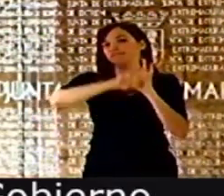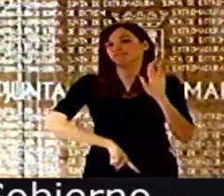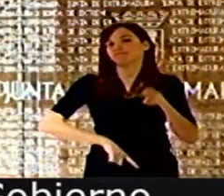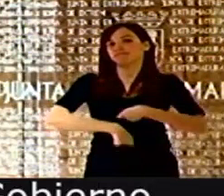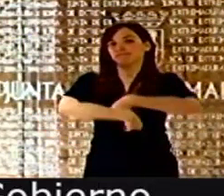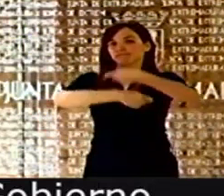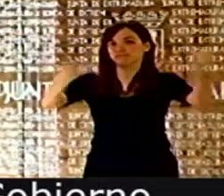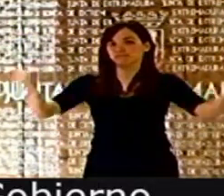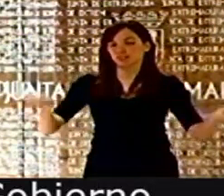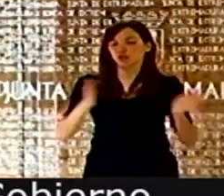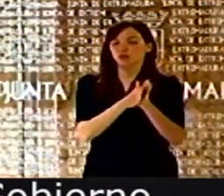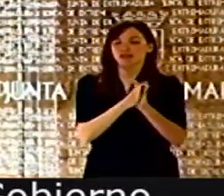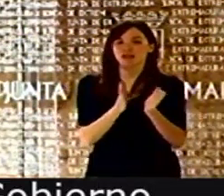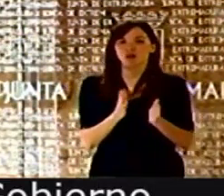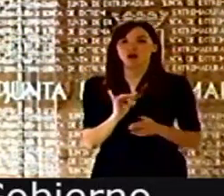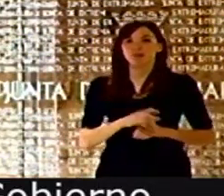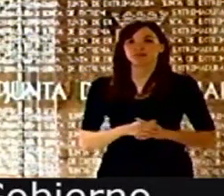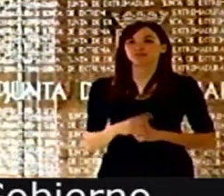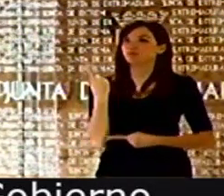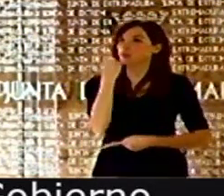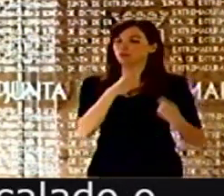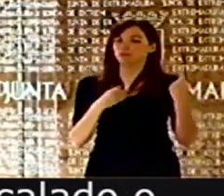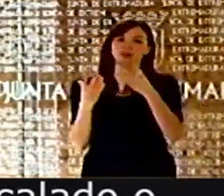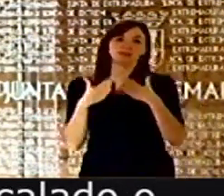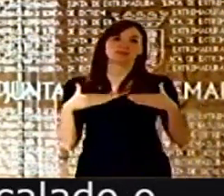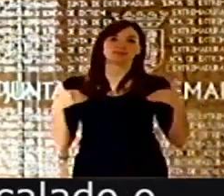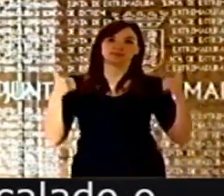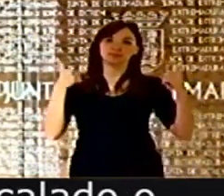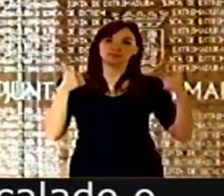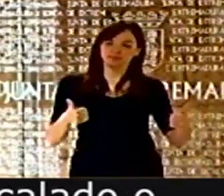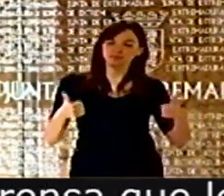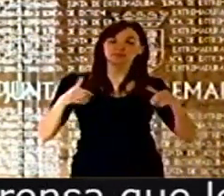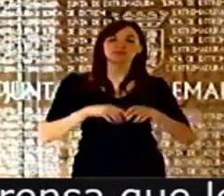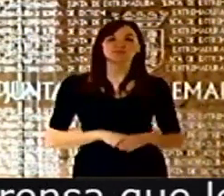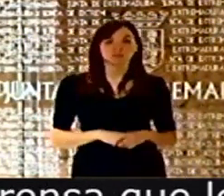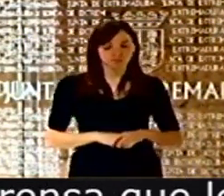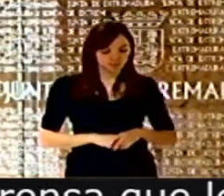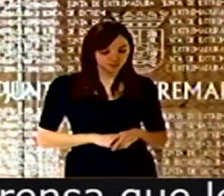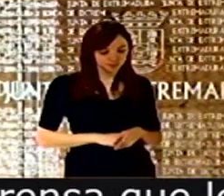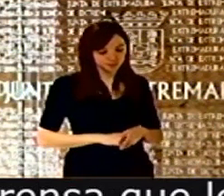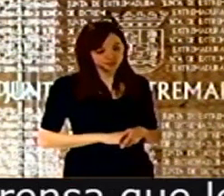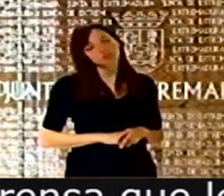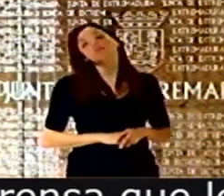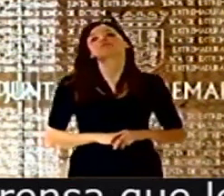que les pasarán los compañeros. Atiendo las preguntas que quieran hacer a partir de este momento.